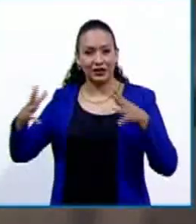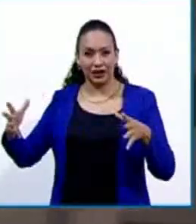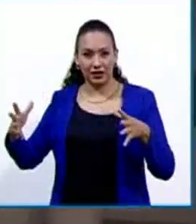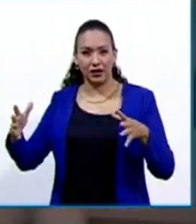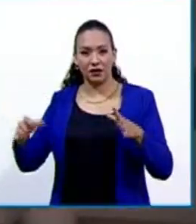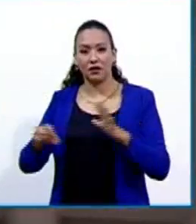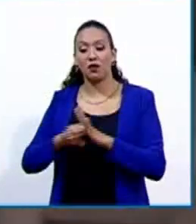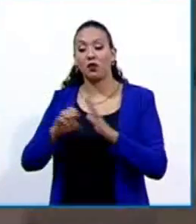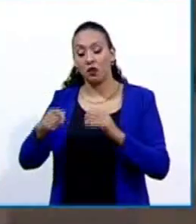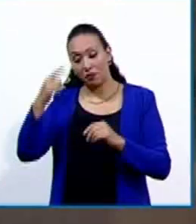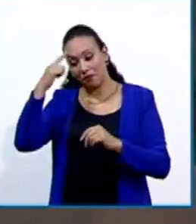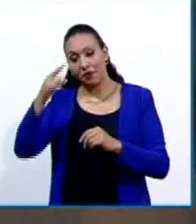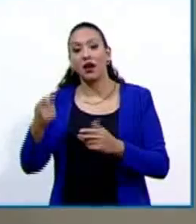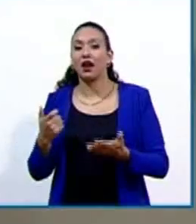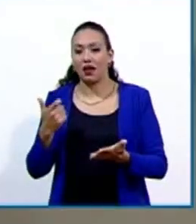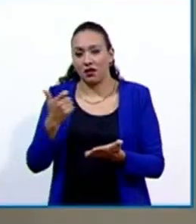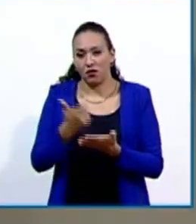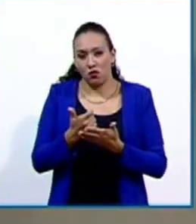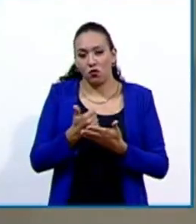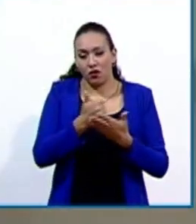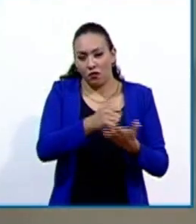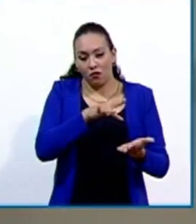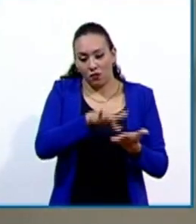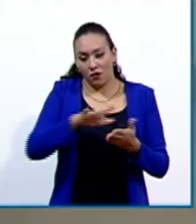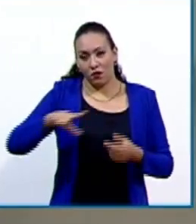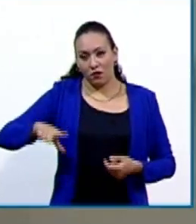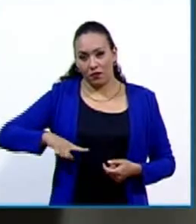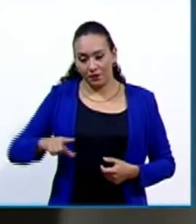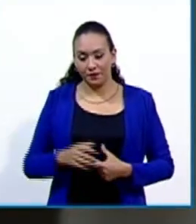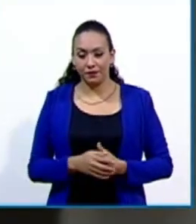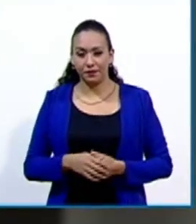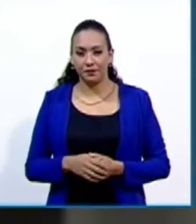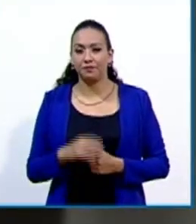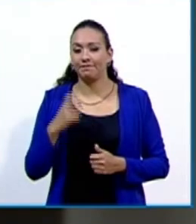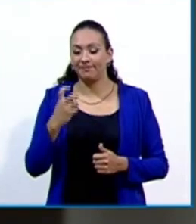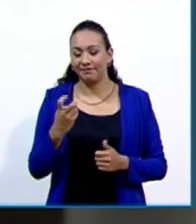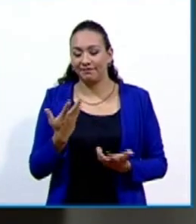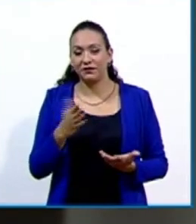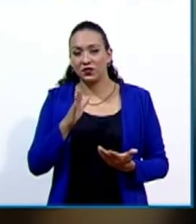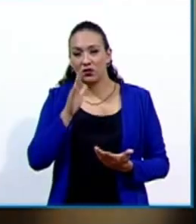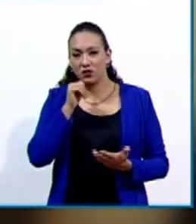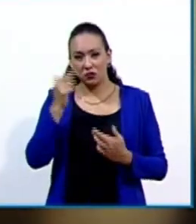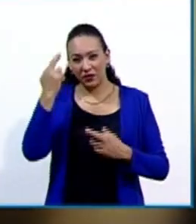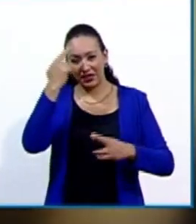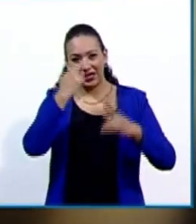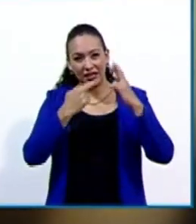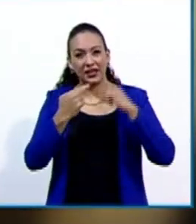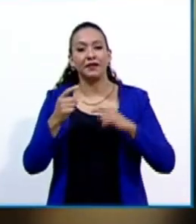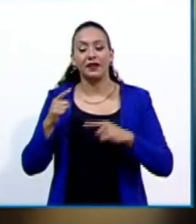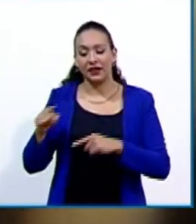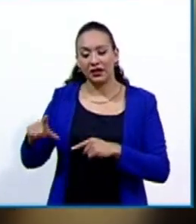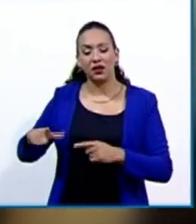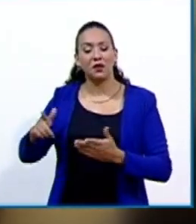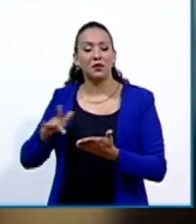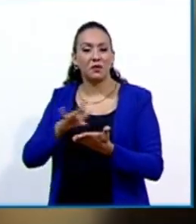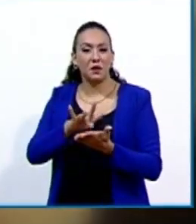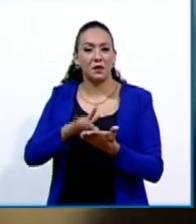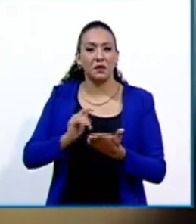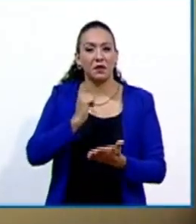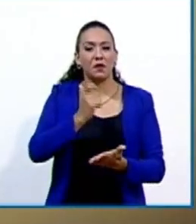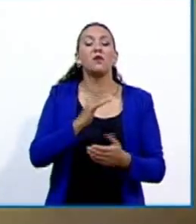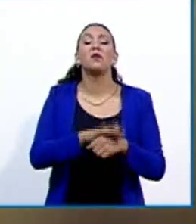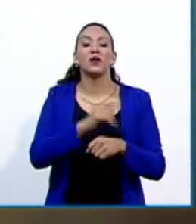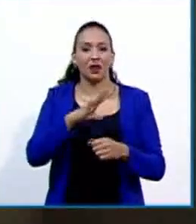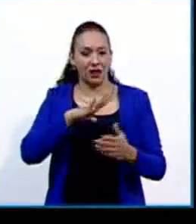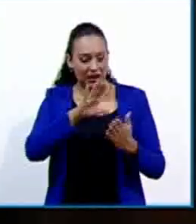es la reparación integral del daño, por lo que no es factible analizar la compensación subsidiaria conforme al parámetro